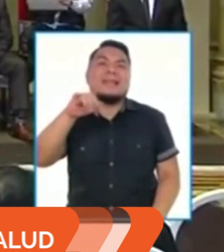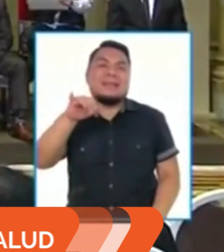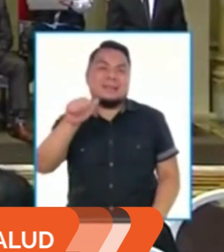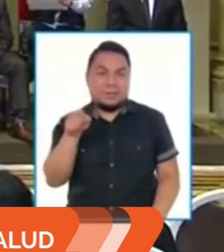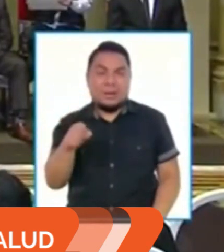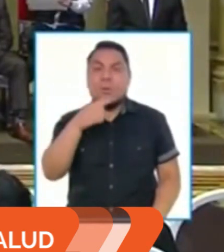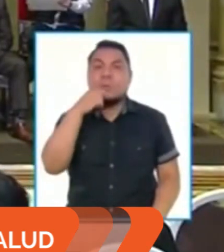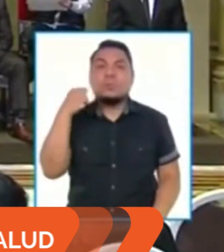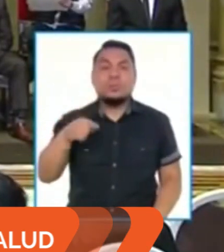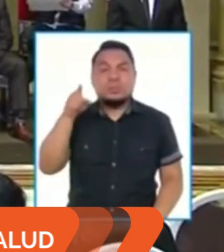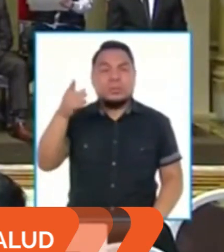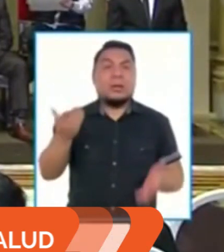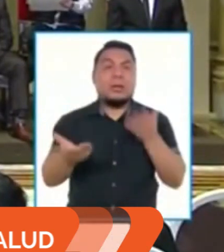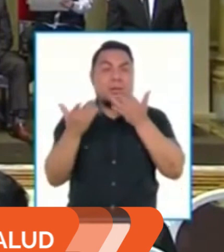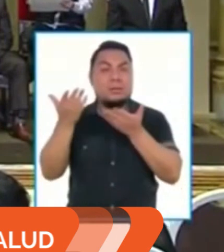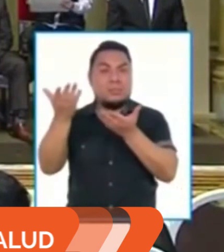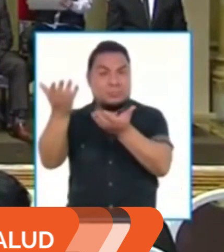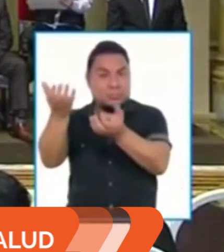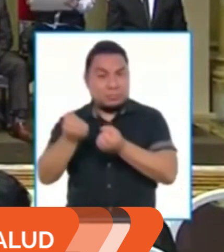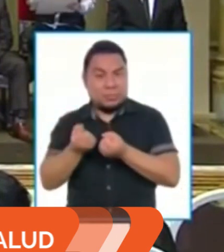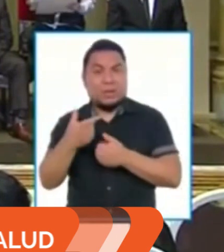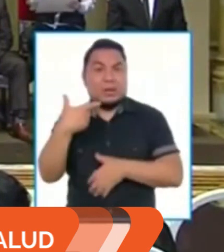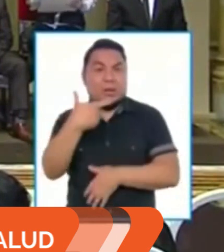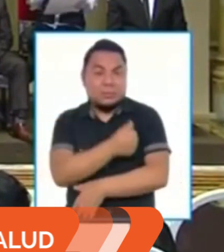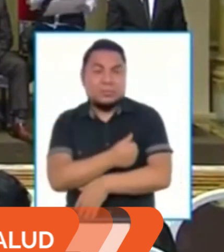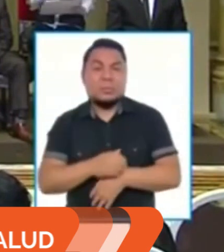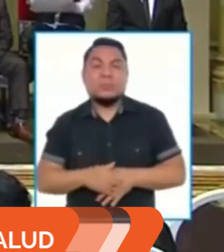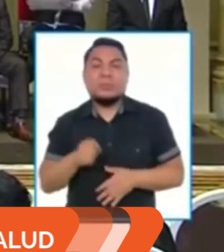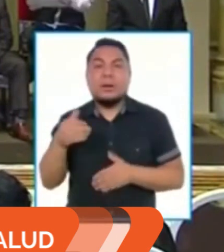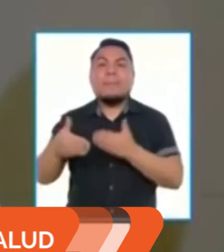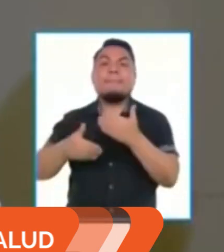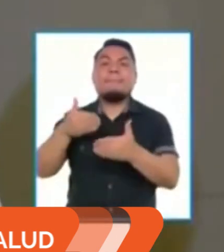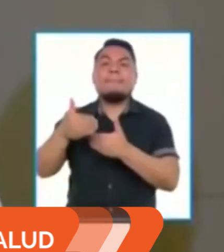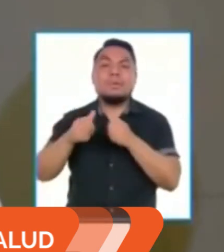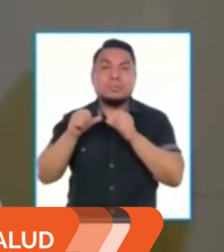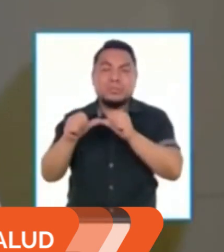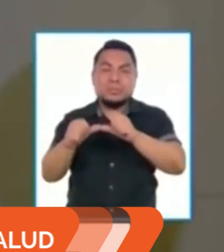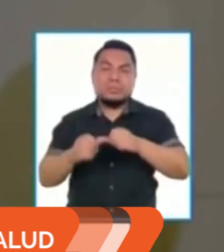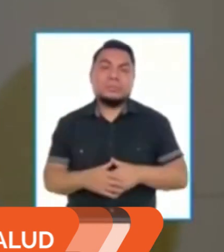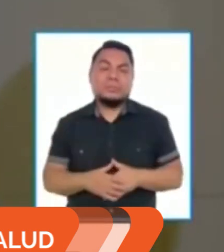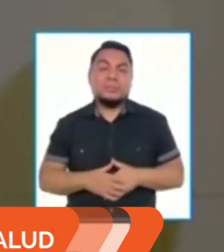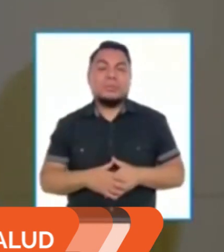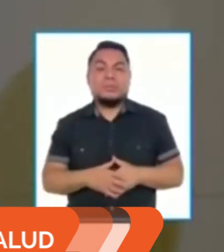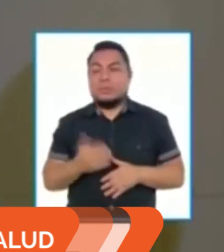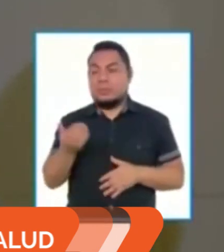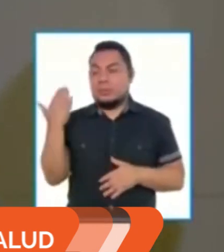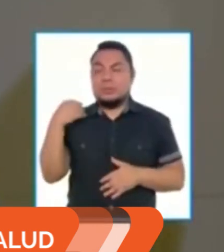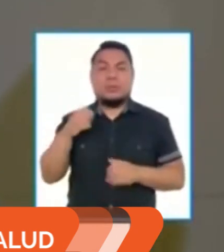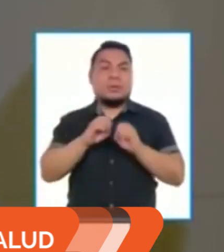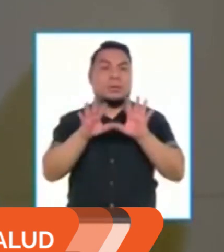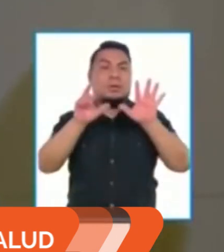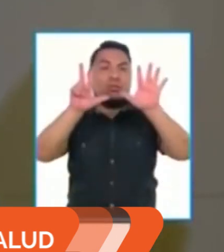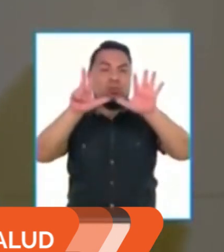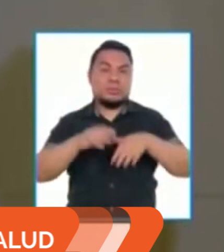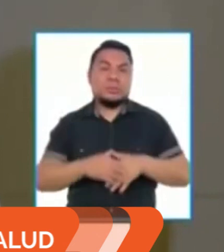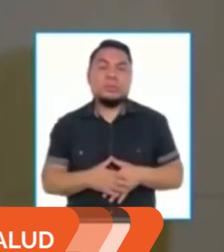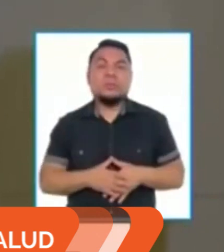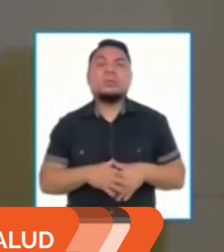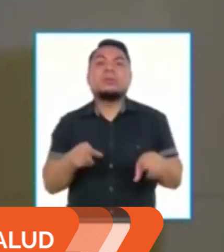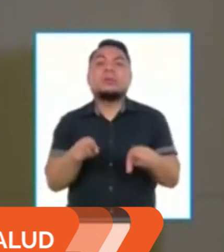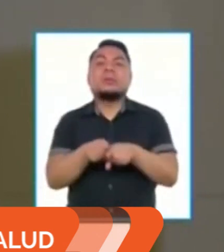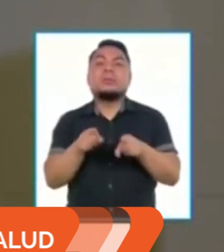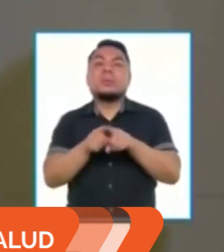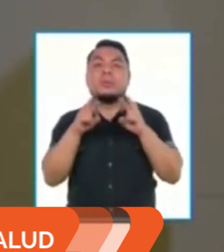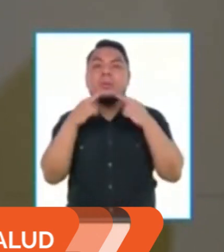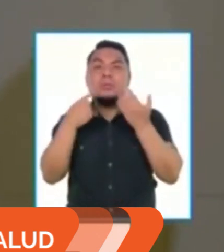a la presunta vacunación del expresidente Martín Vizcarra. Massetti asumió el cargo desde el 15 de julio de 2020 durante el